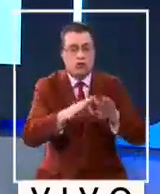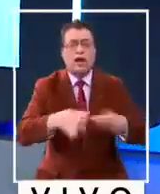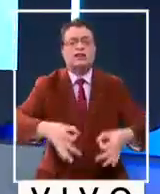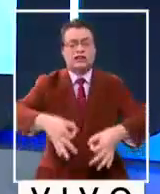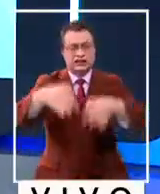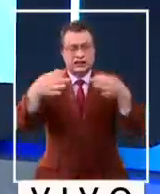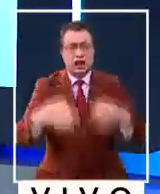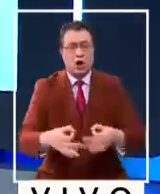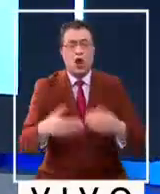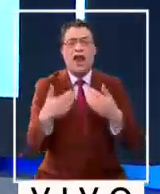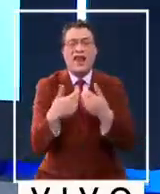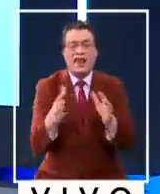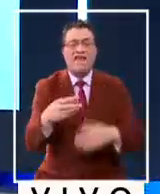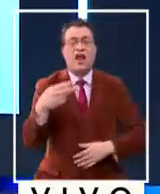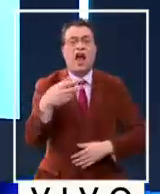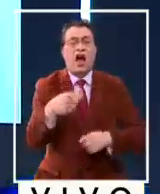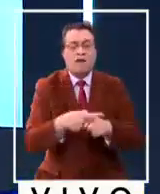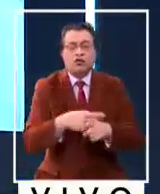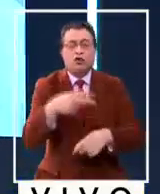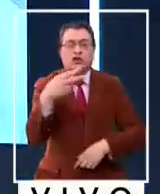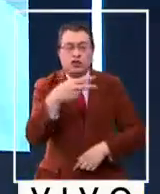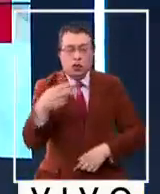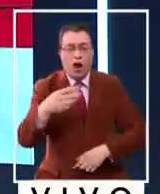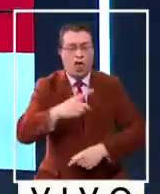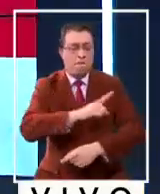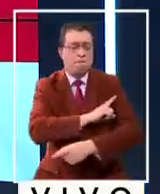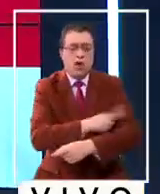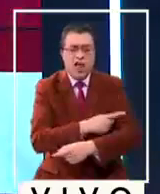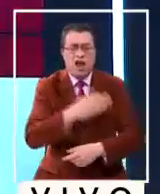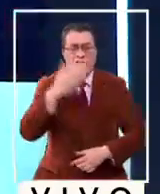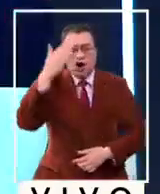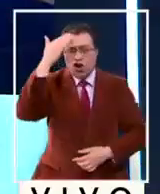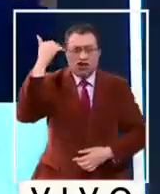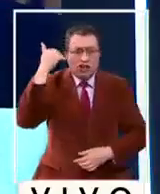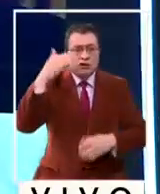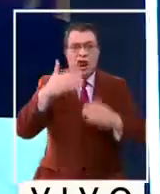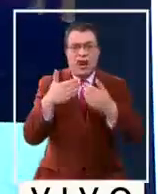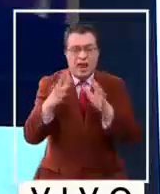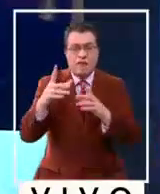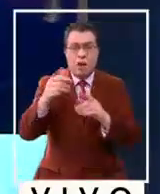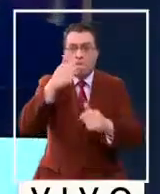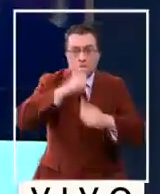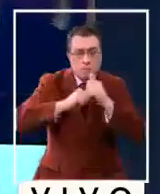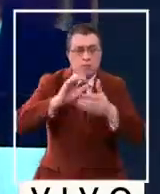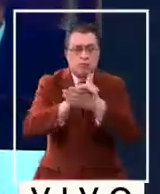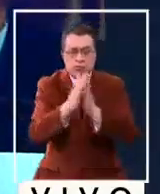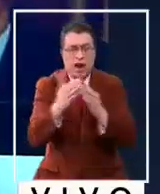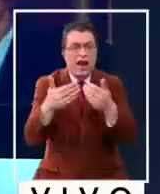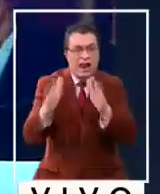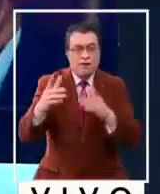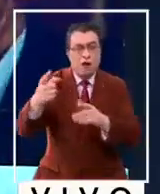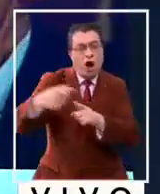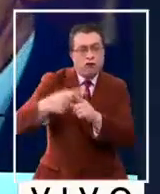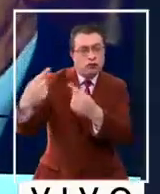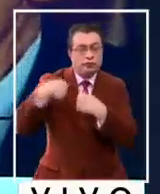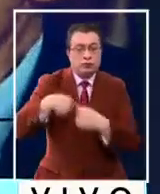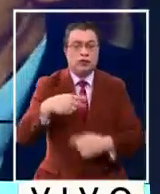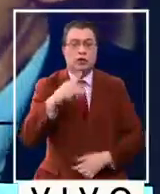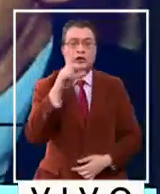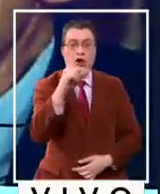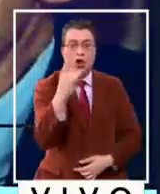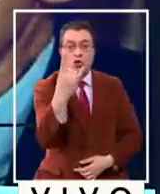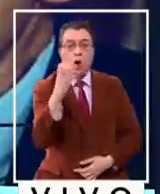seguros, libres de abusos sexuales de poder o de conciencia, libres de encubridores, libres de abusadores. Y Gonzalo